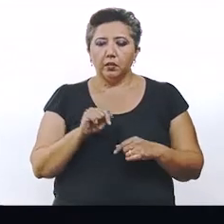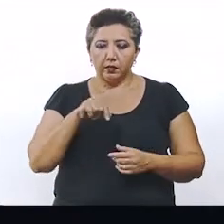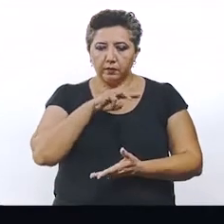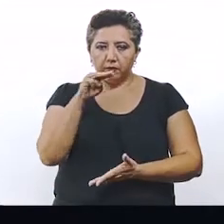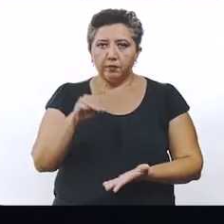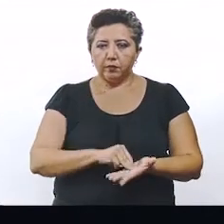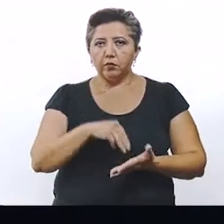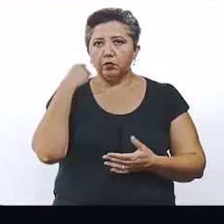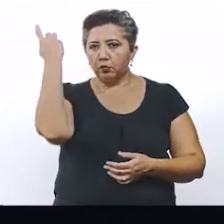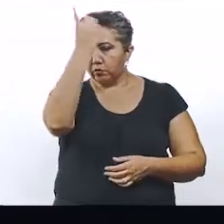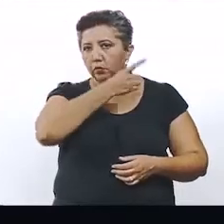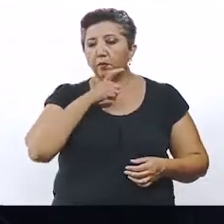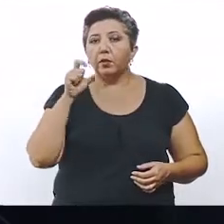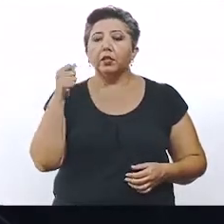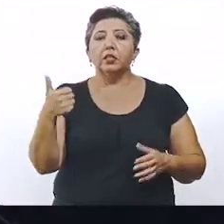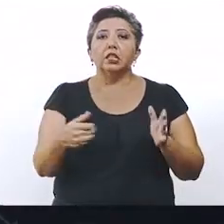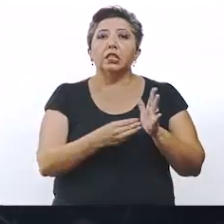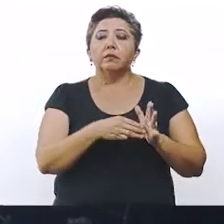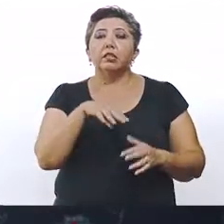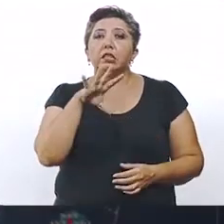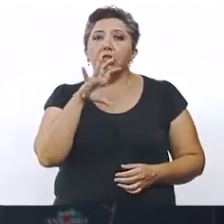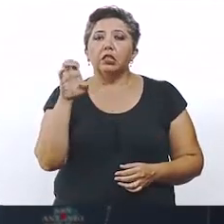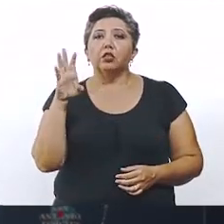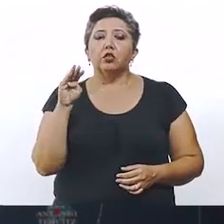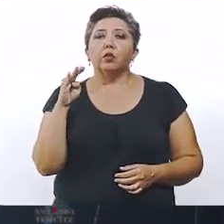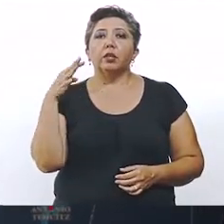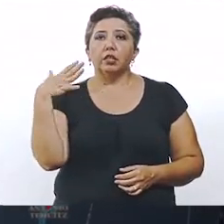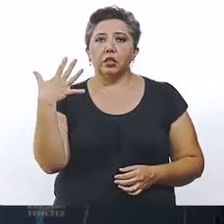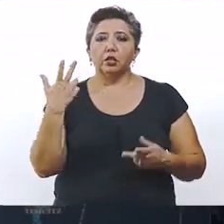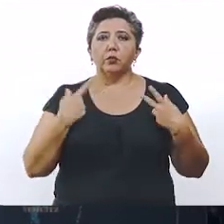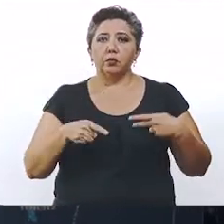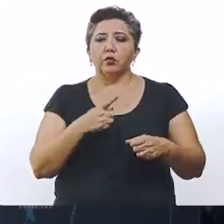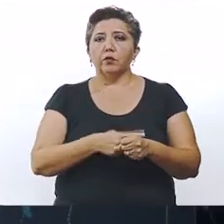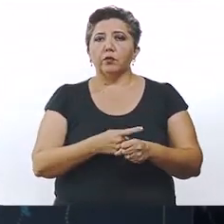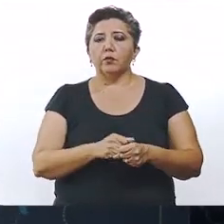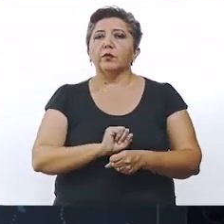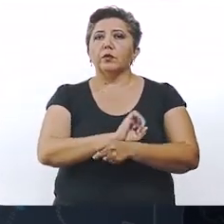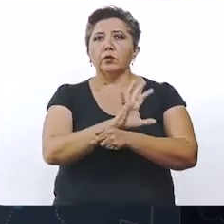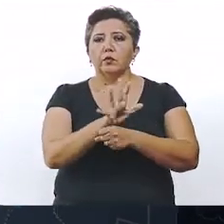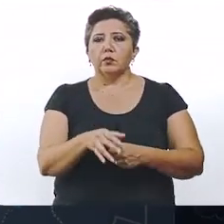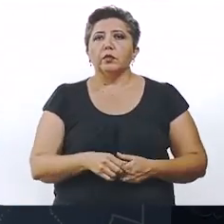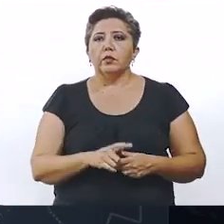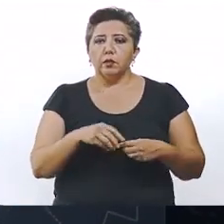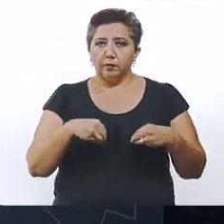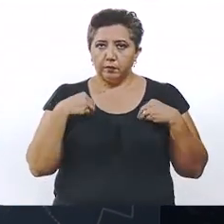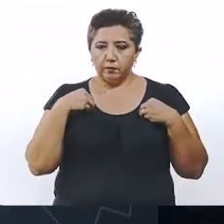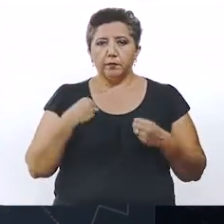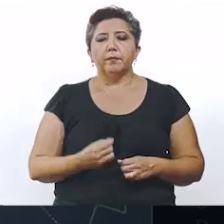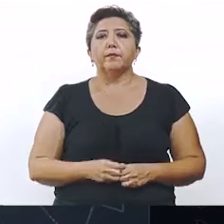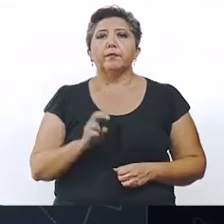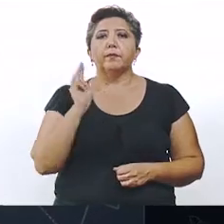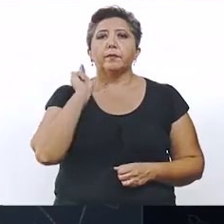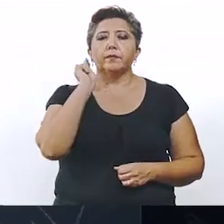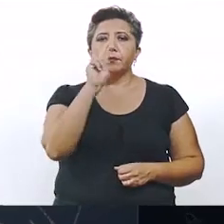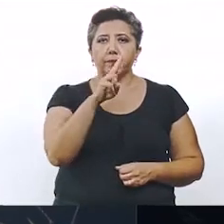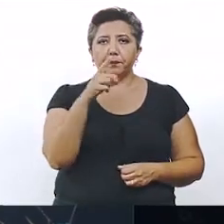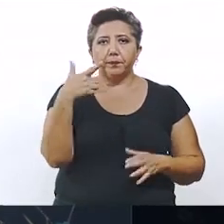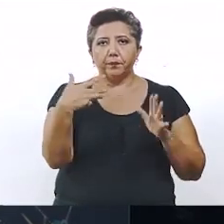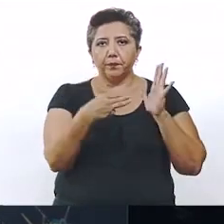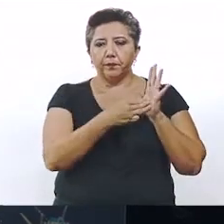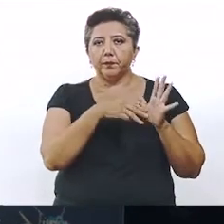Específicamente en Mérida se han diagnosticado 26.595 personas contagiadas de coronavirus, que viven en la zona